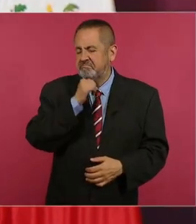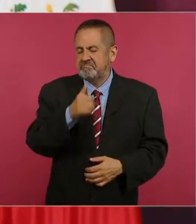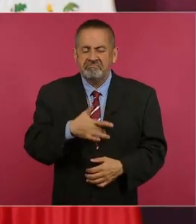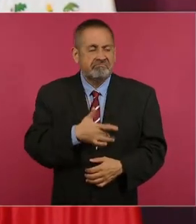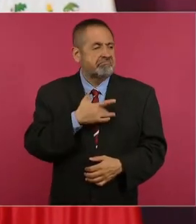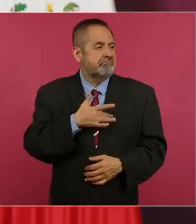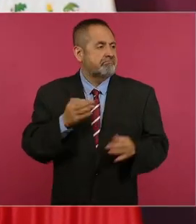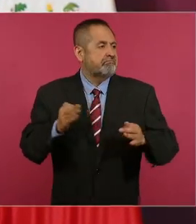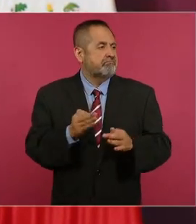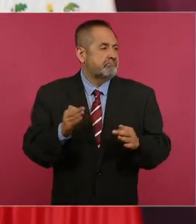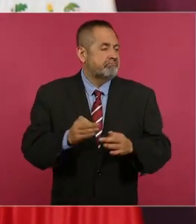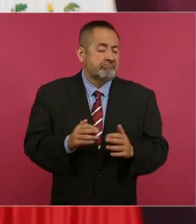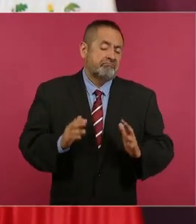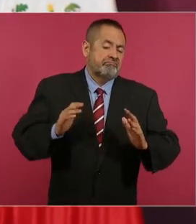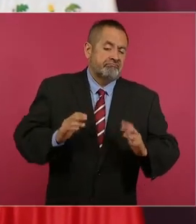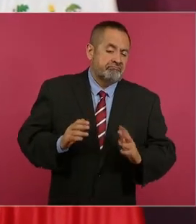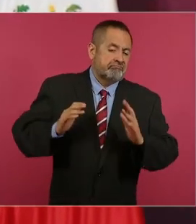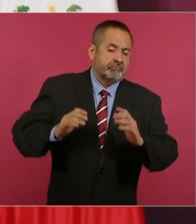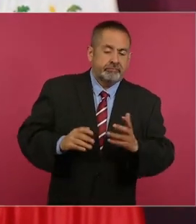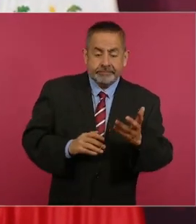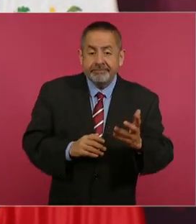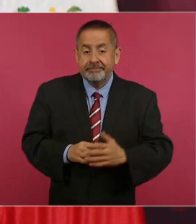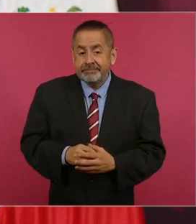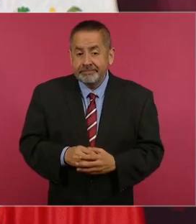por lo general